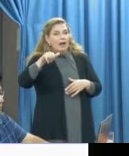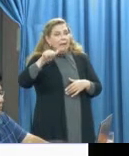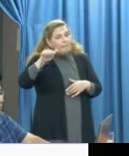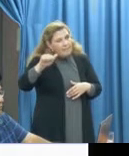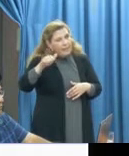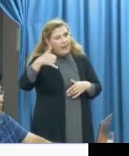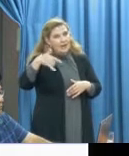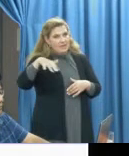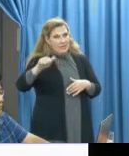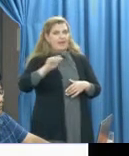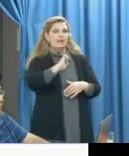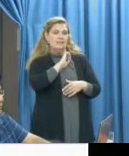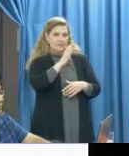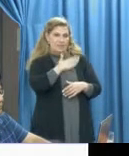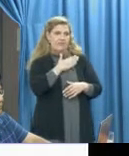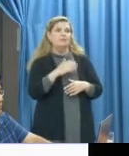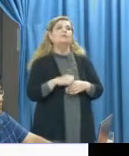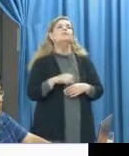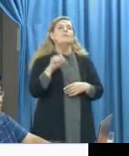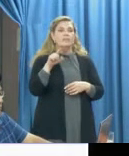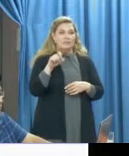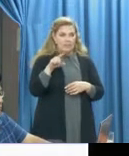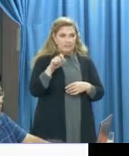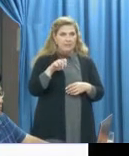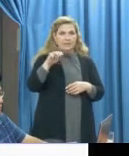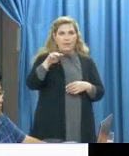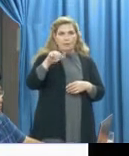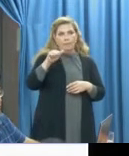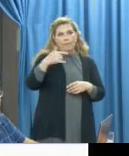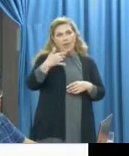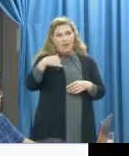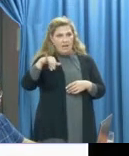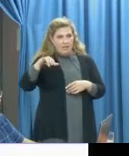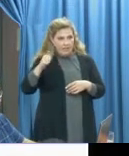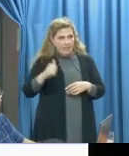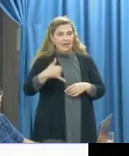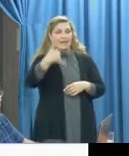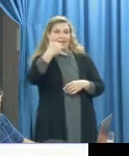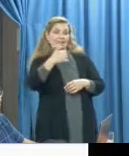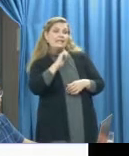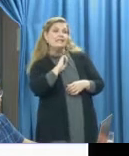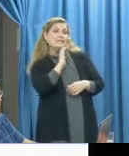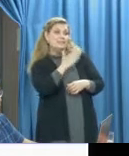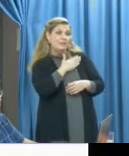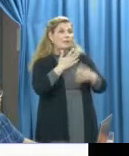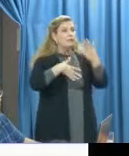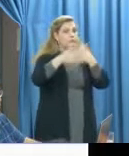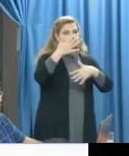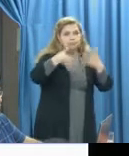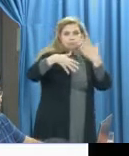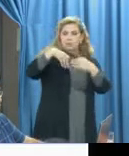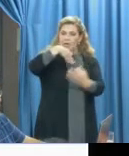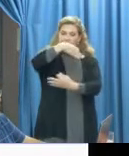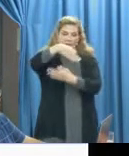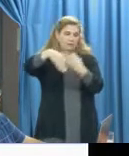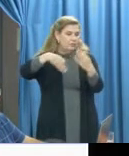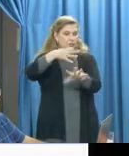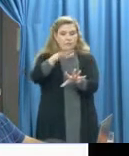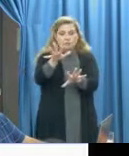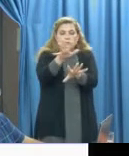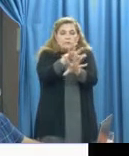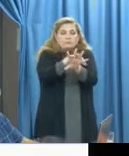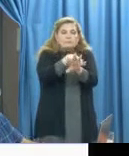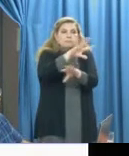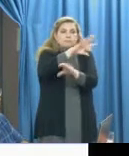español y tienen el maya. Y el maya y el español en lengua de señas lo tienen, toda la población se integró y toda